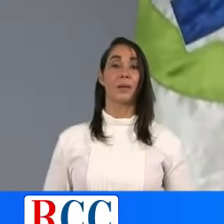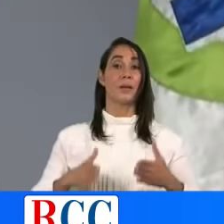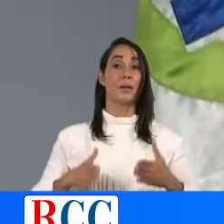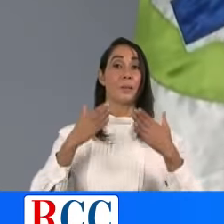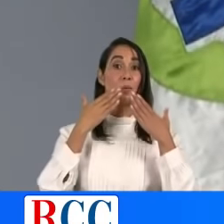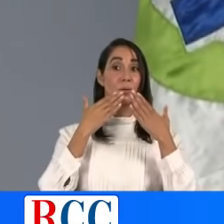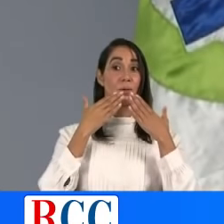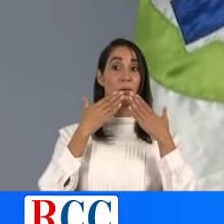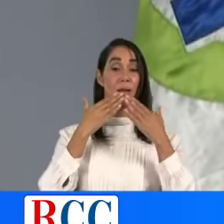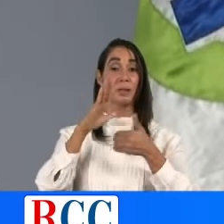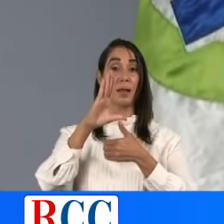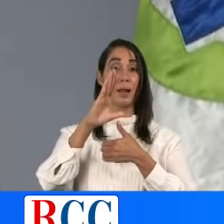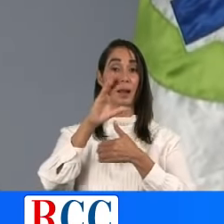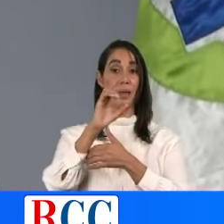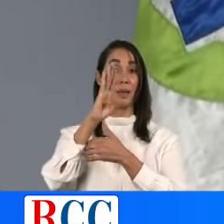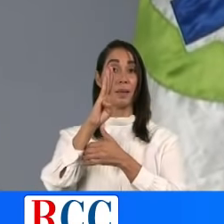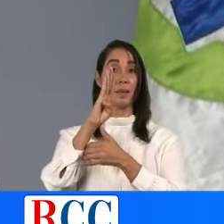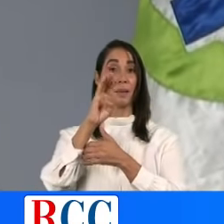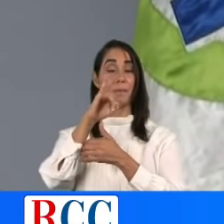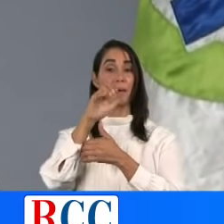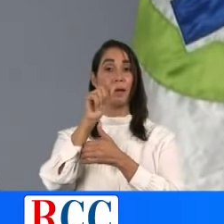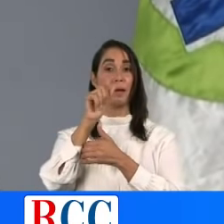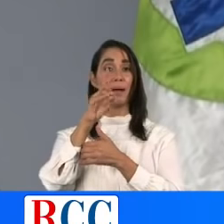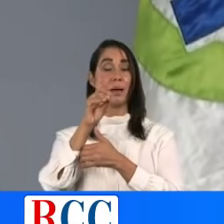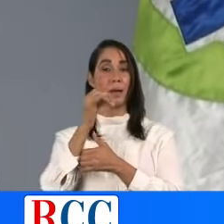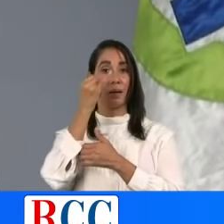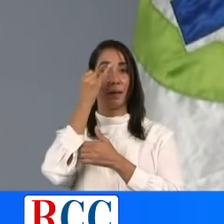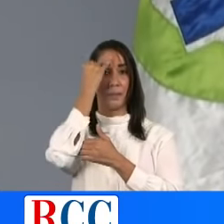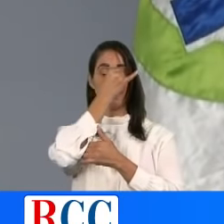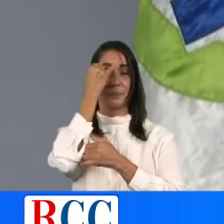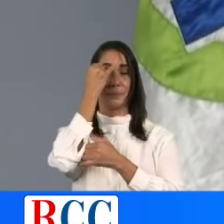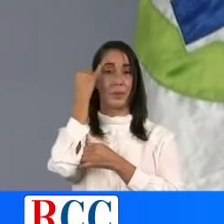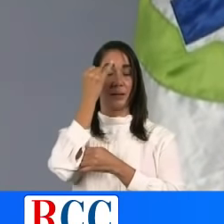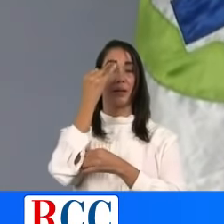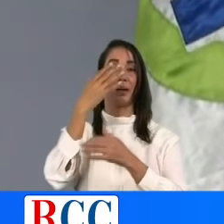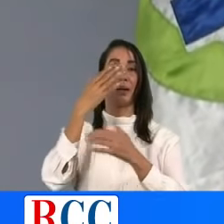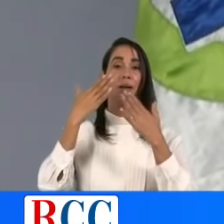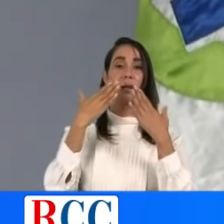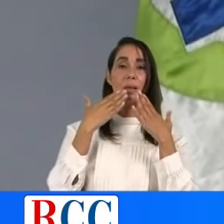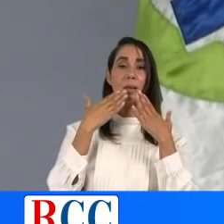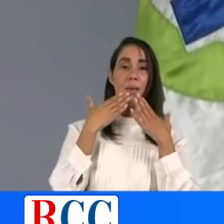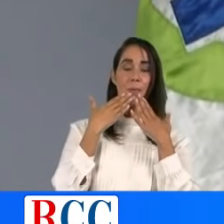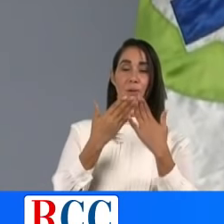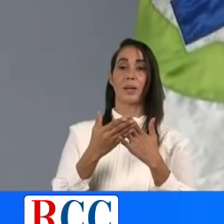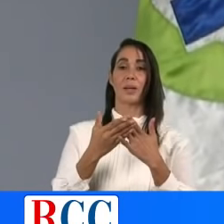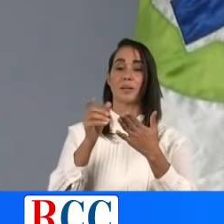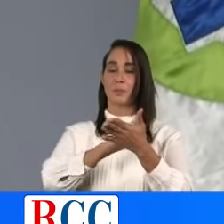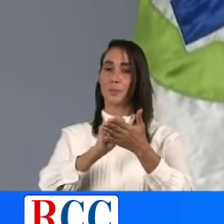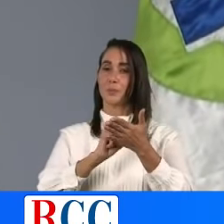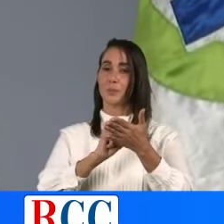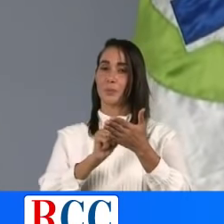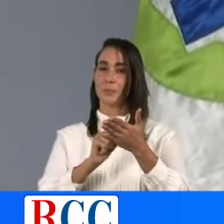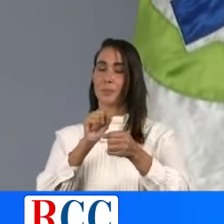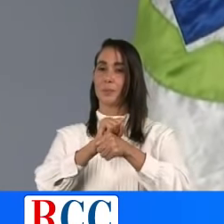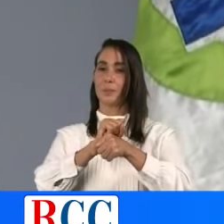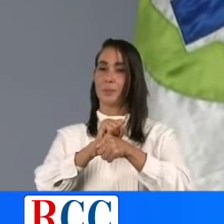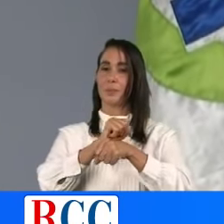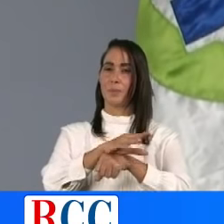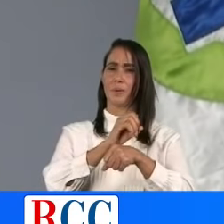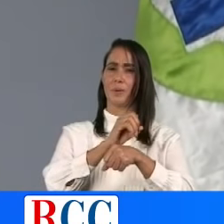Italiana e igualmente agradecemos a todos aquellos medios que se han hecho eco de la